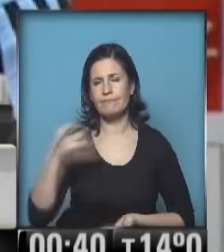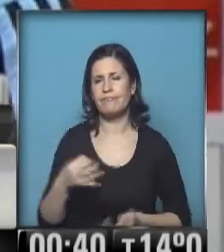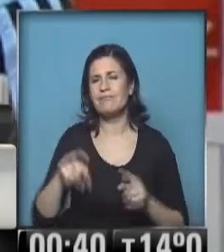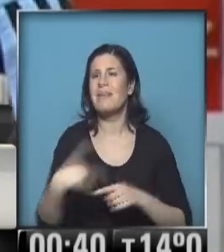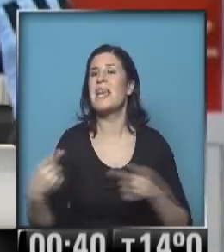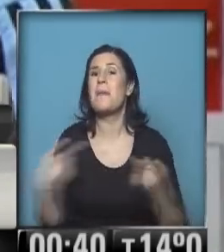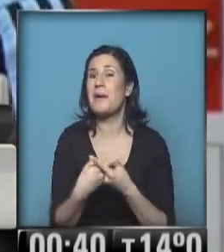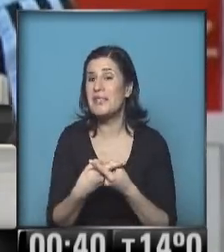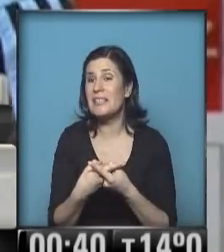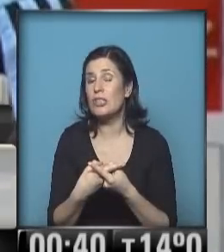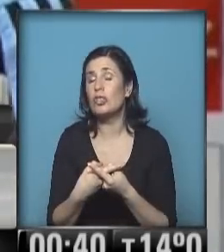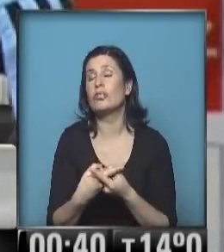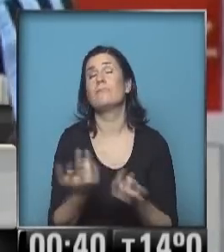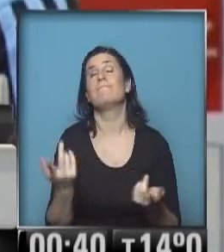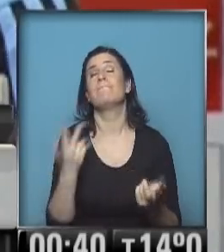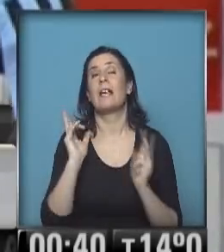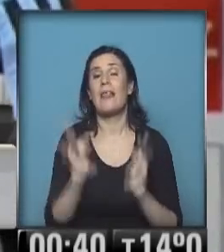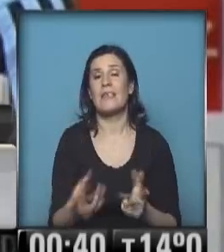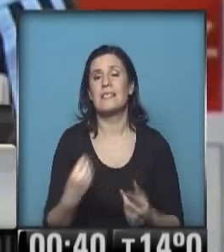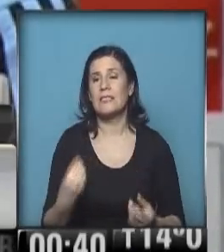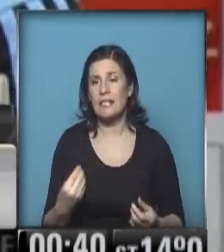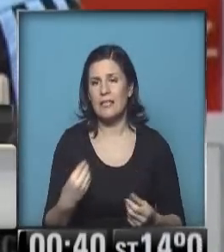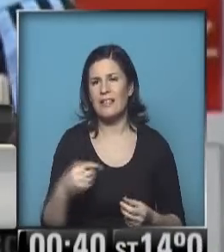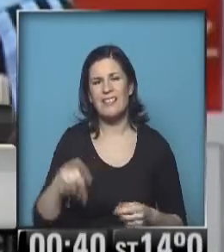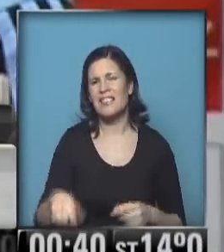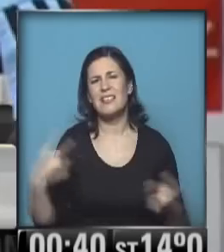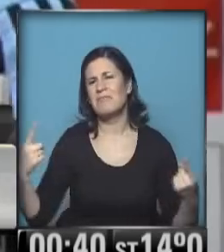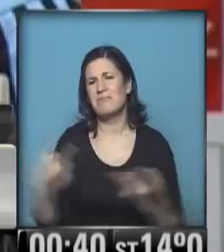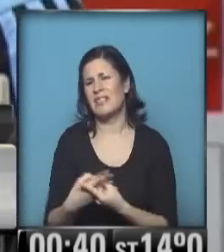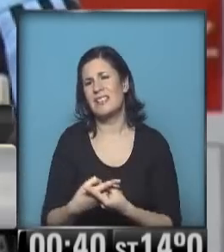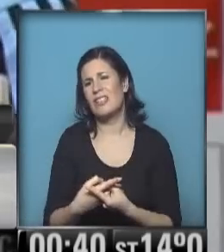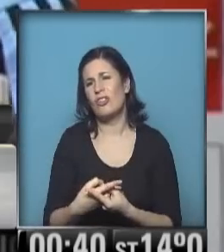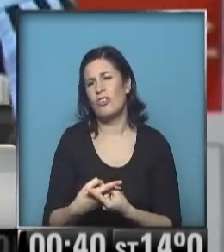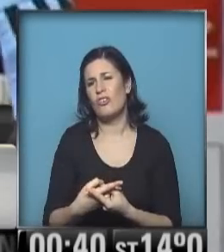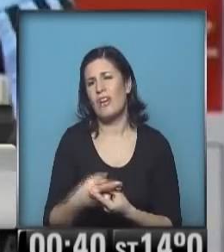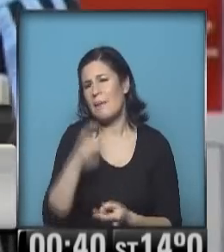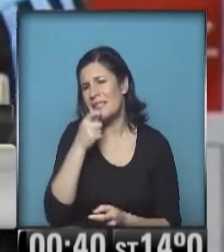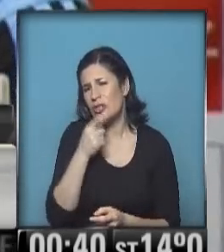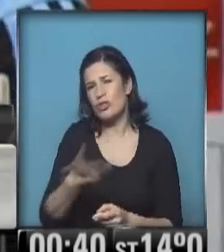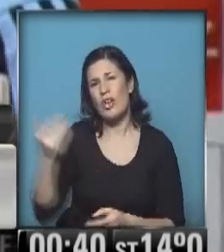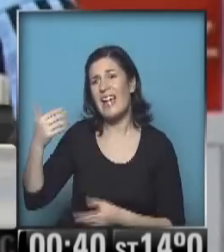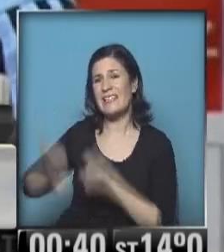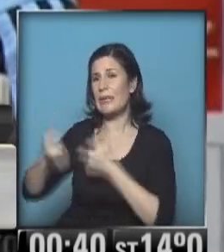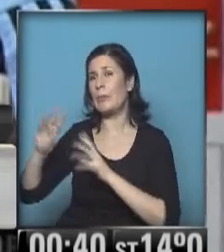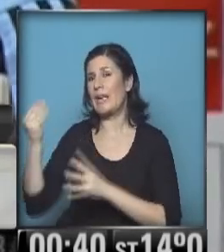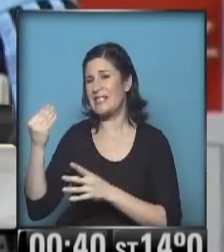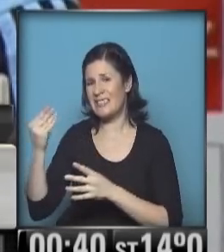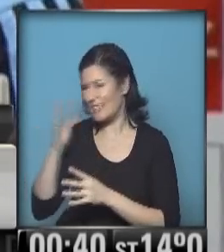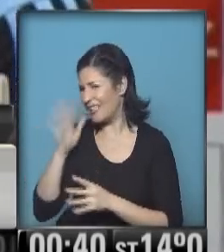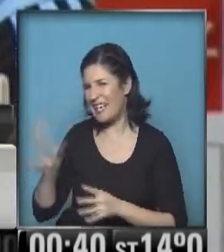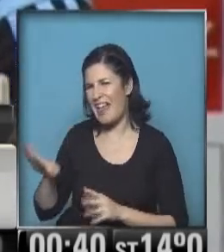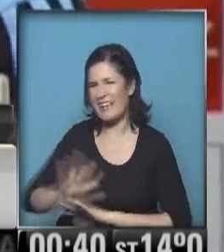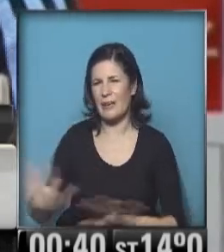mañana, lo primero que hay que decir que no tiene absolutamente nada que ver con lo que pasó hace algunos meses atrás, ¿no? Es decir,